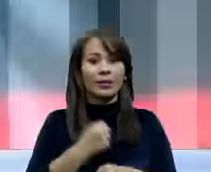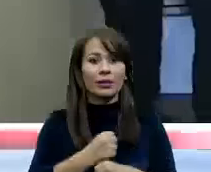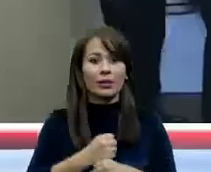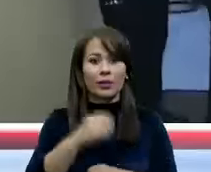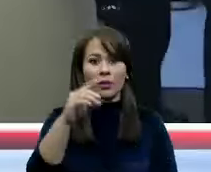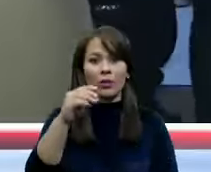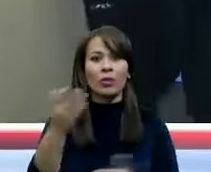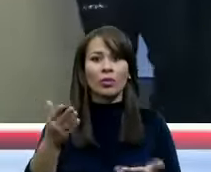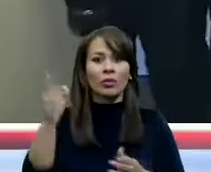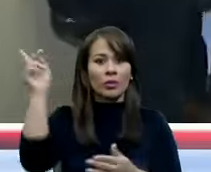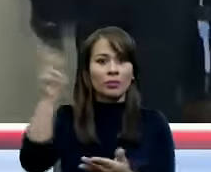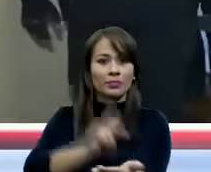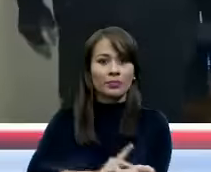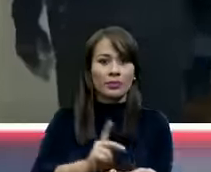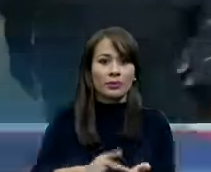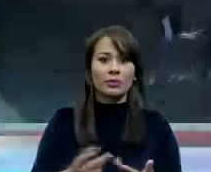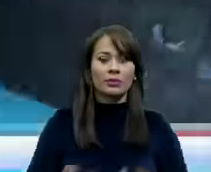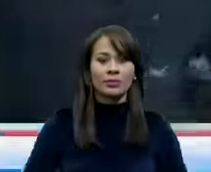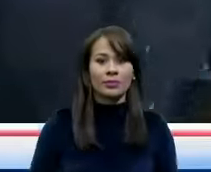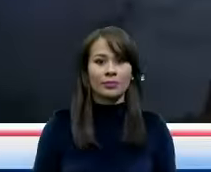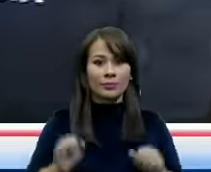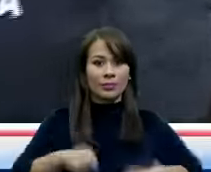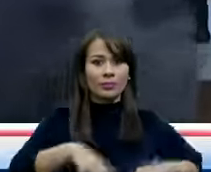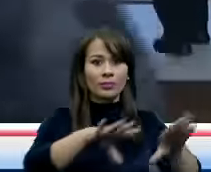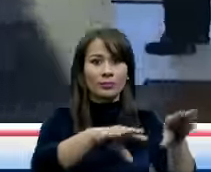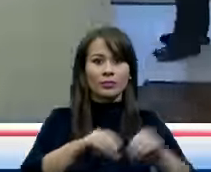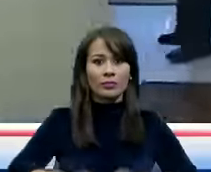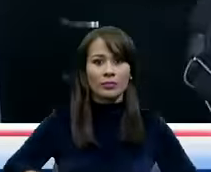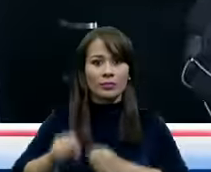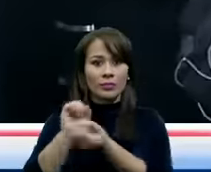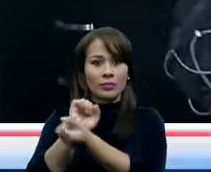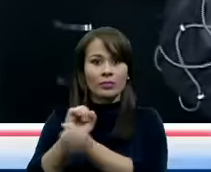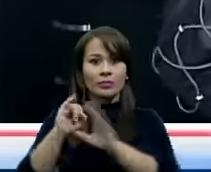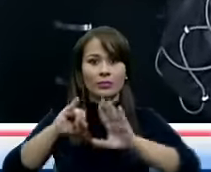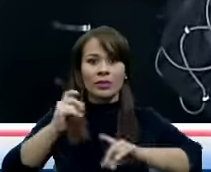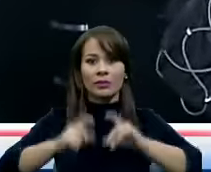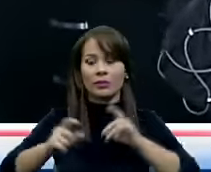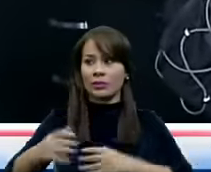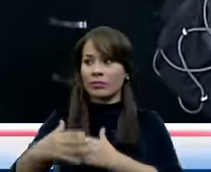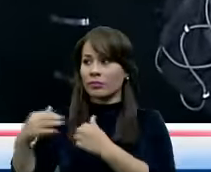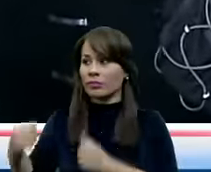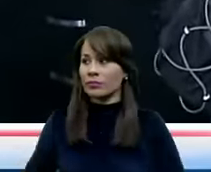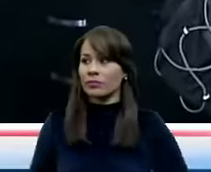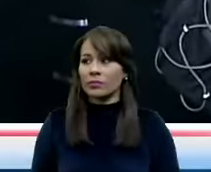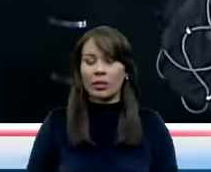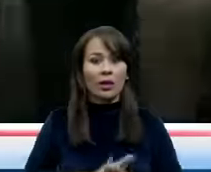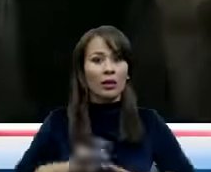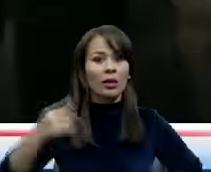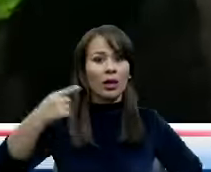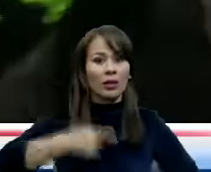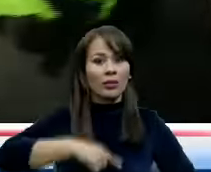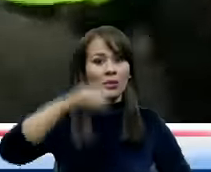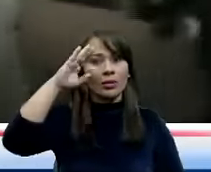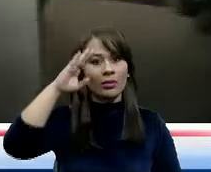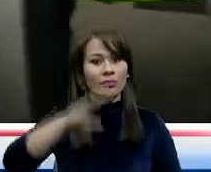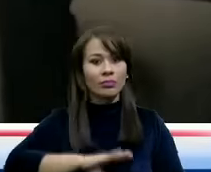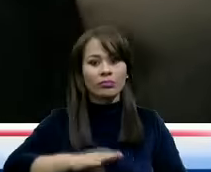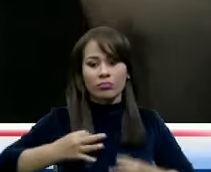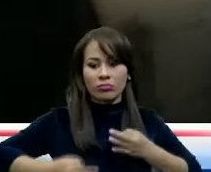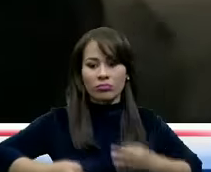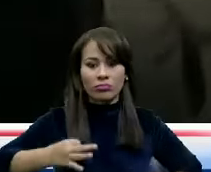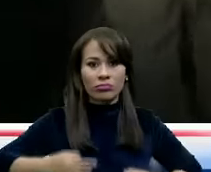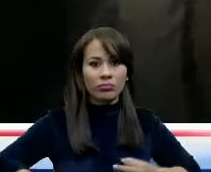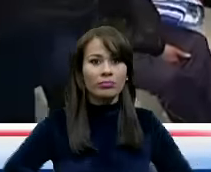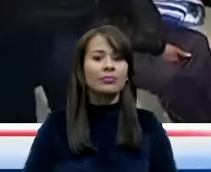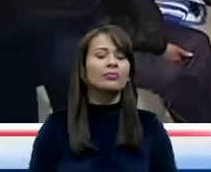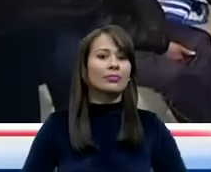Dominó 2 en Pichincha. Se logra la detención de 6 personas que están también ya a órdenes de la justicia. La tercera organización que ustedes